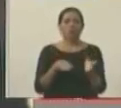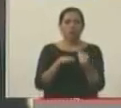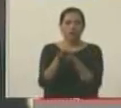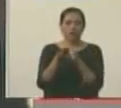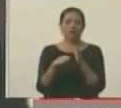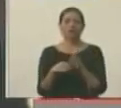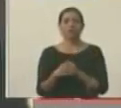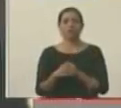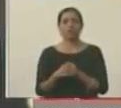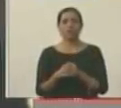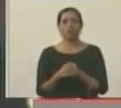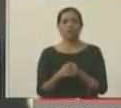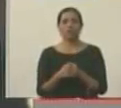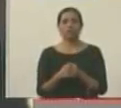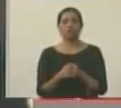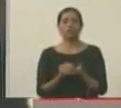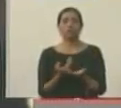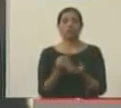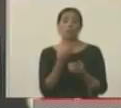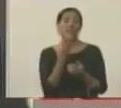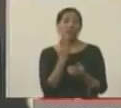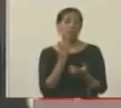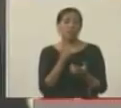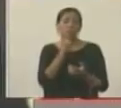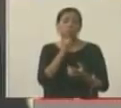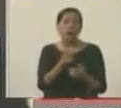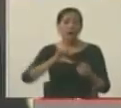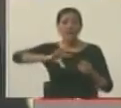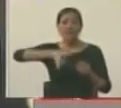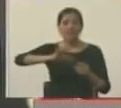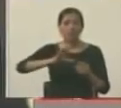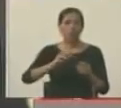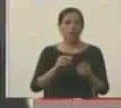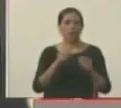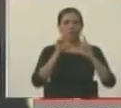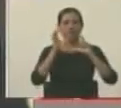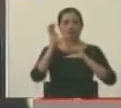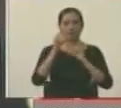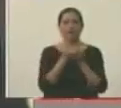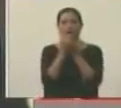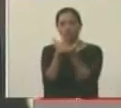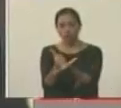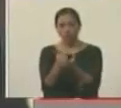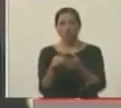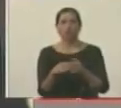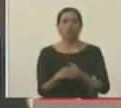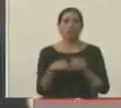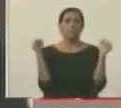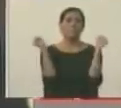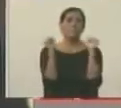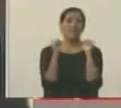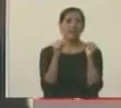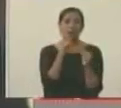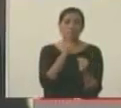de los electrodomésticos que nuestro pueblo, bueno, con esta guerra eléctrica infame, ha perdido.